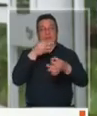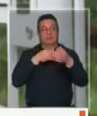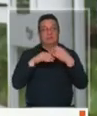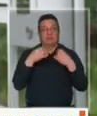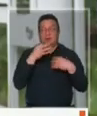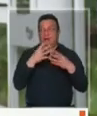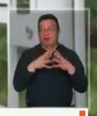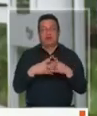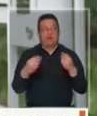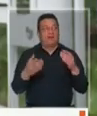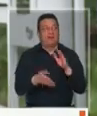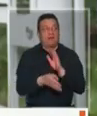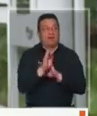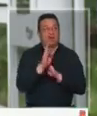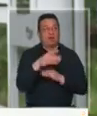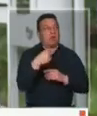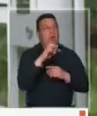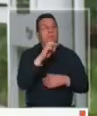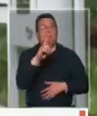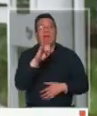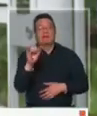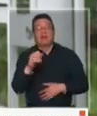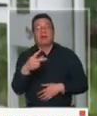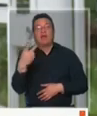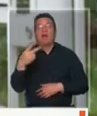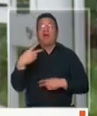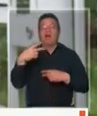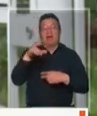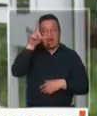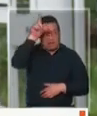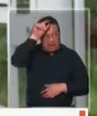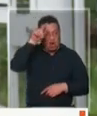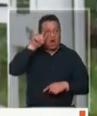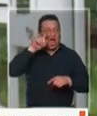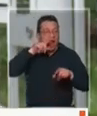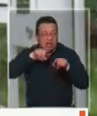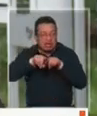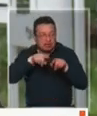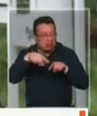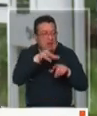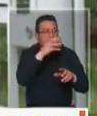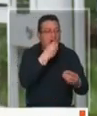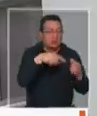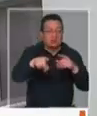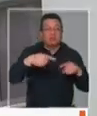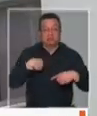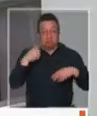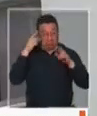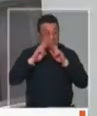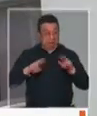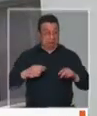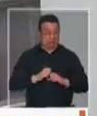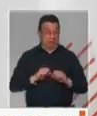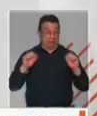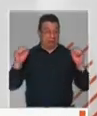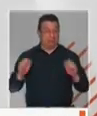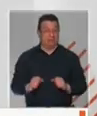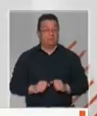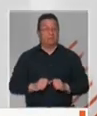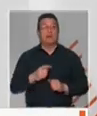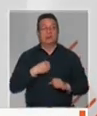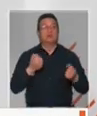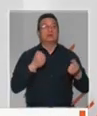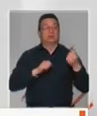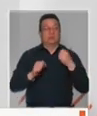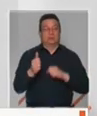fue, que tenemos el hospital, que se fue a una plaza, que Valparaíso y ratones, que está viva por otro lado, pero yo no tengo esa tranquilidad. Reacción justificada,